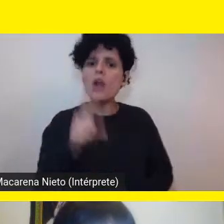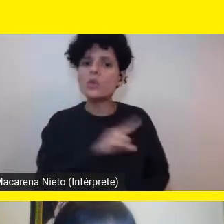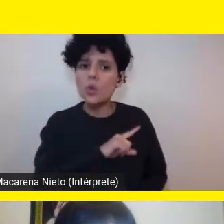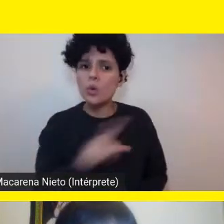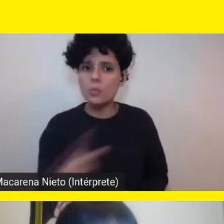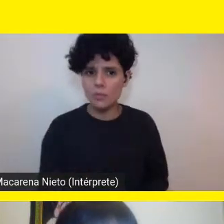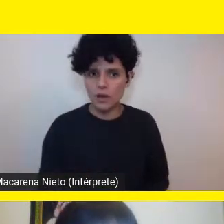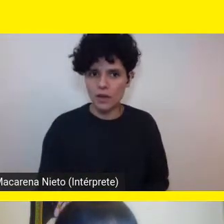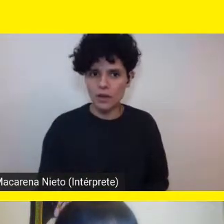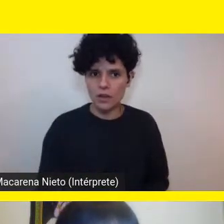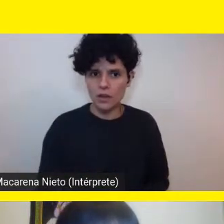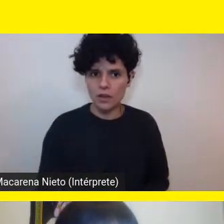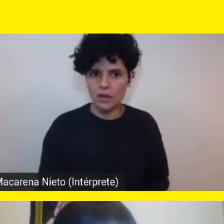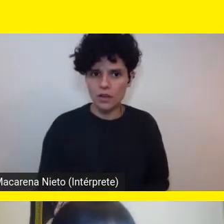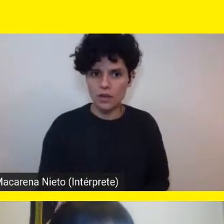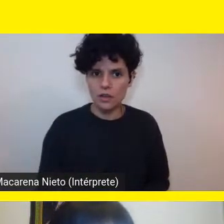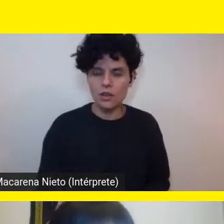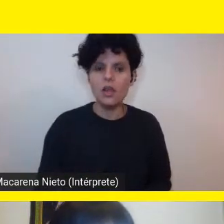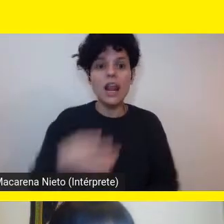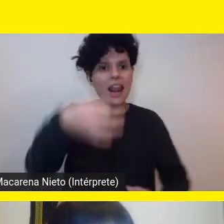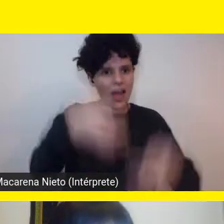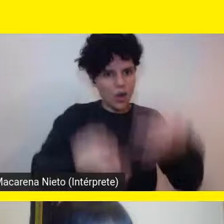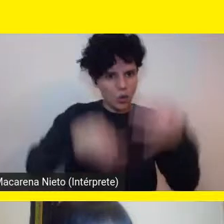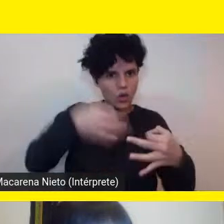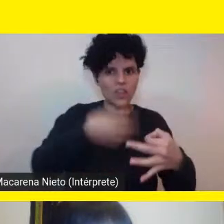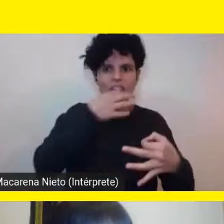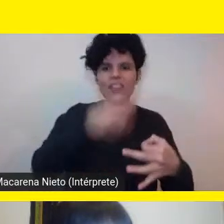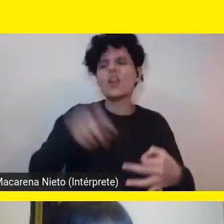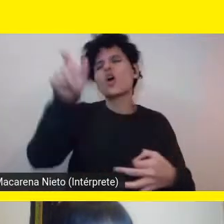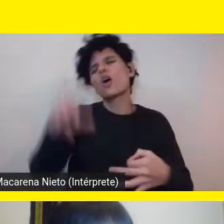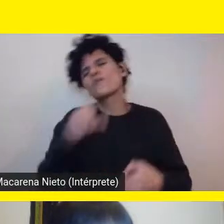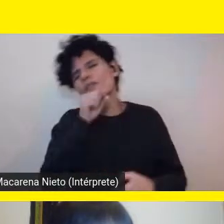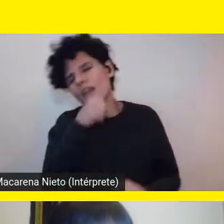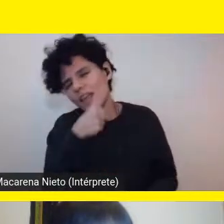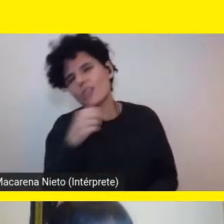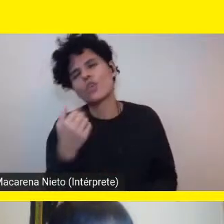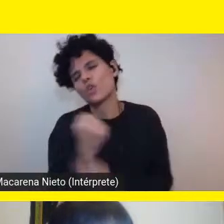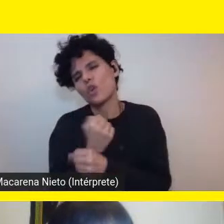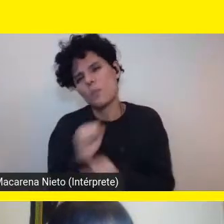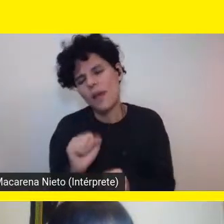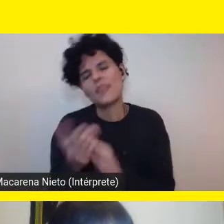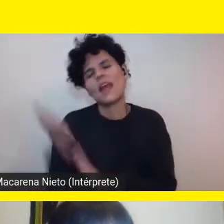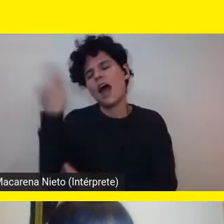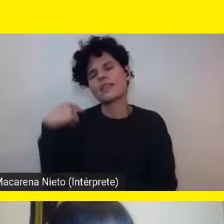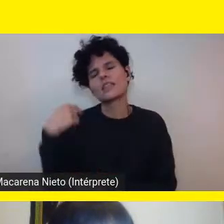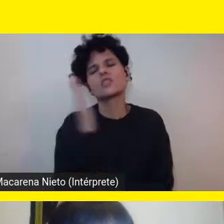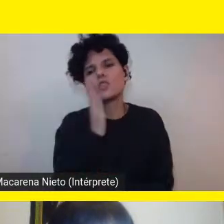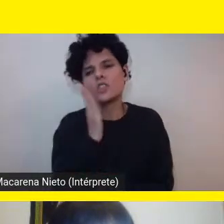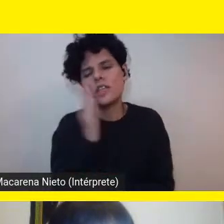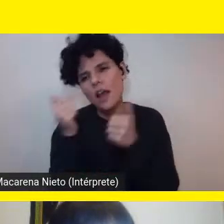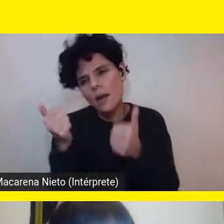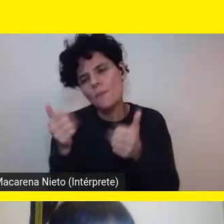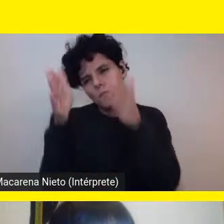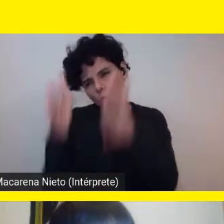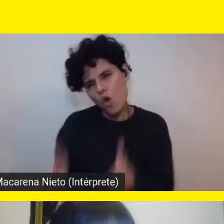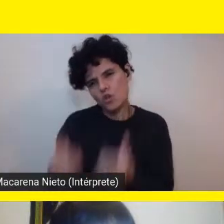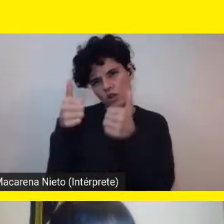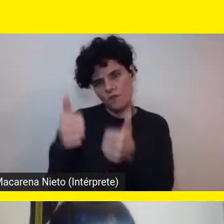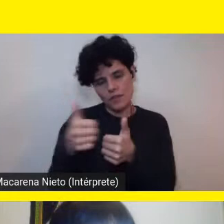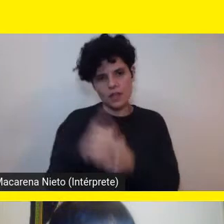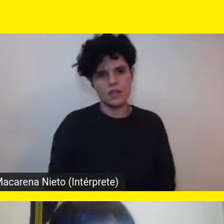los haya considerado ancianos y enfermitos y con irreprochable conducta anterior. Bueno, creo que a propósito de lo que decía